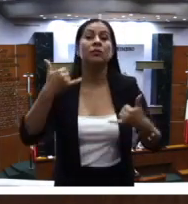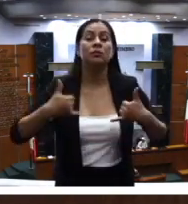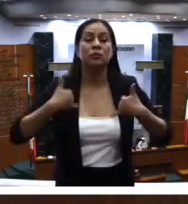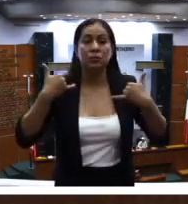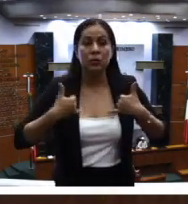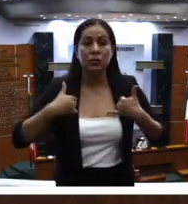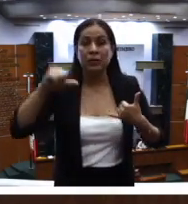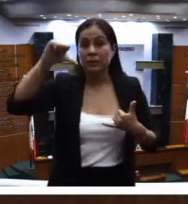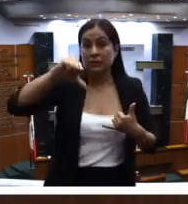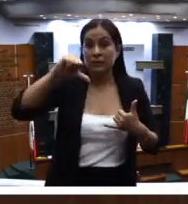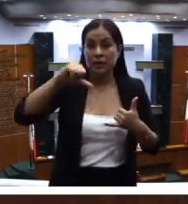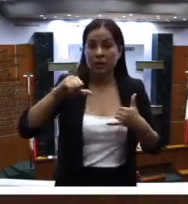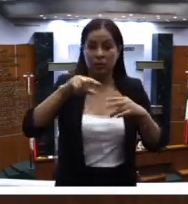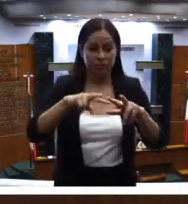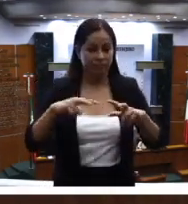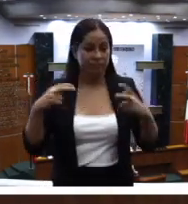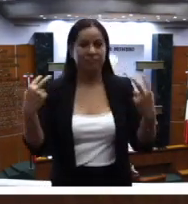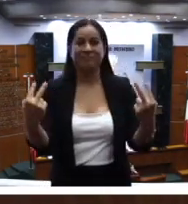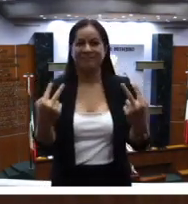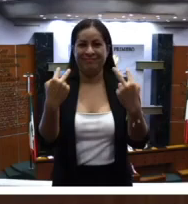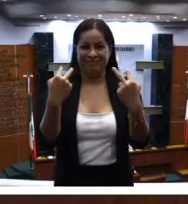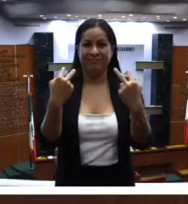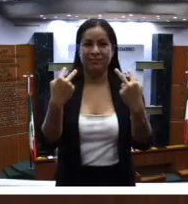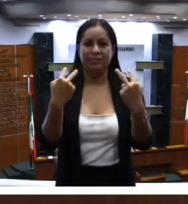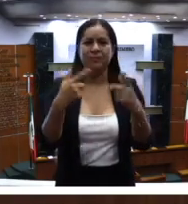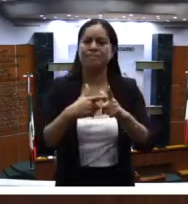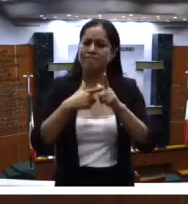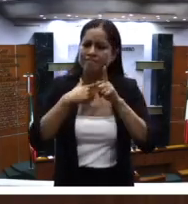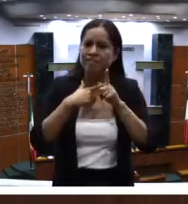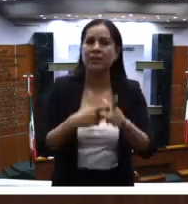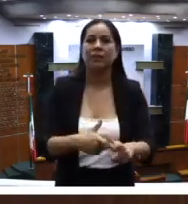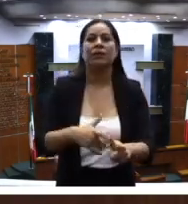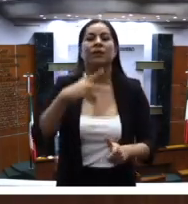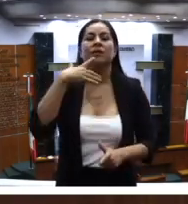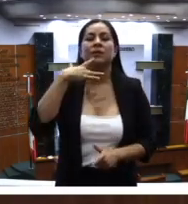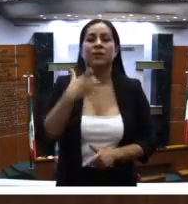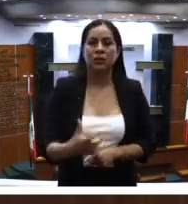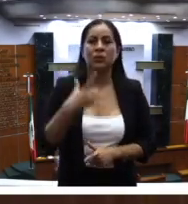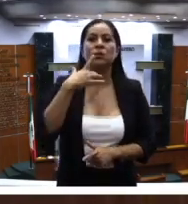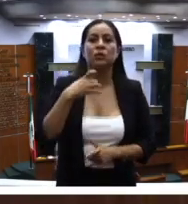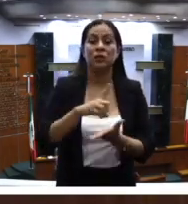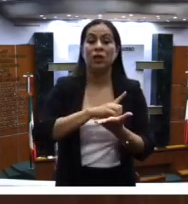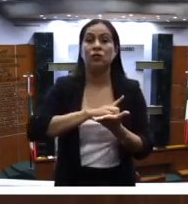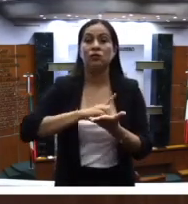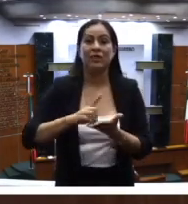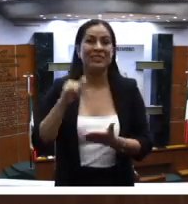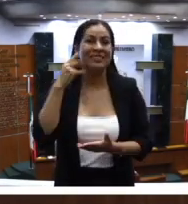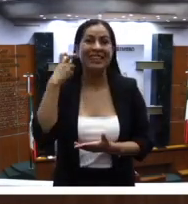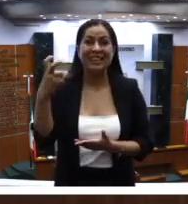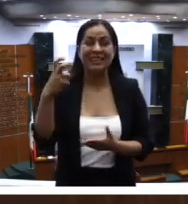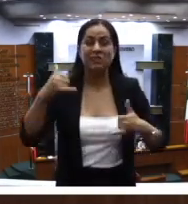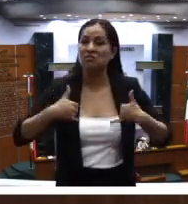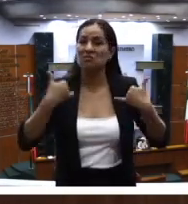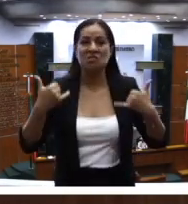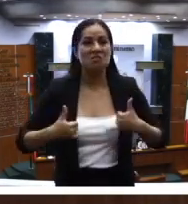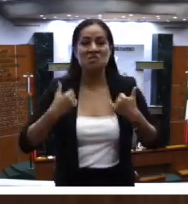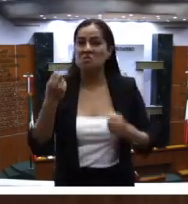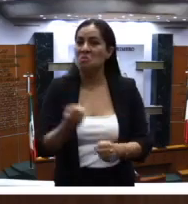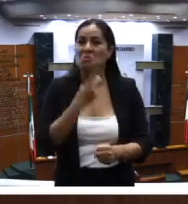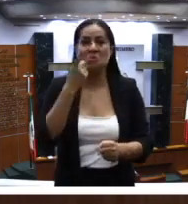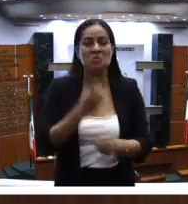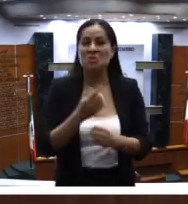los jóvenes que hoy están frente a mí de seguir luchando por los derechos de esos jóvenes que no tienen